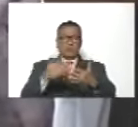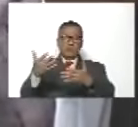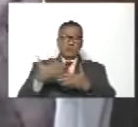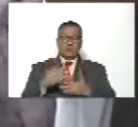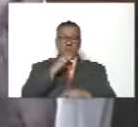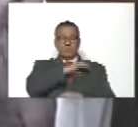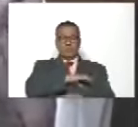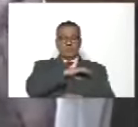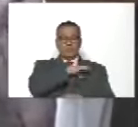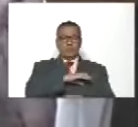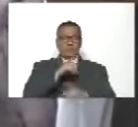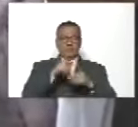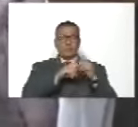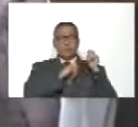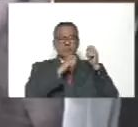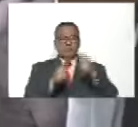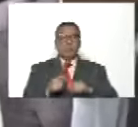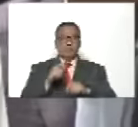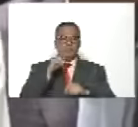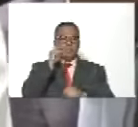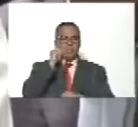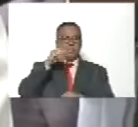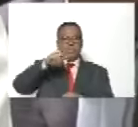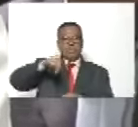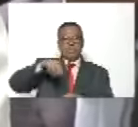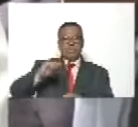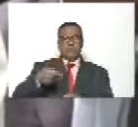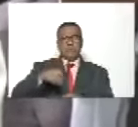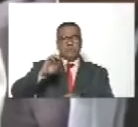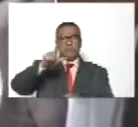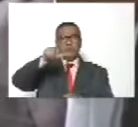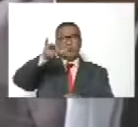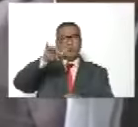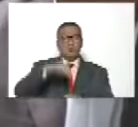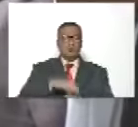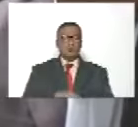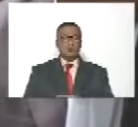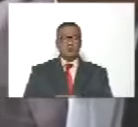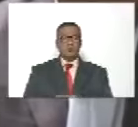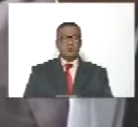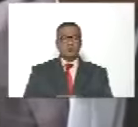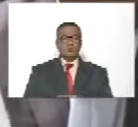esta comisión para designar a la ciudadana Magaly Josefina Enríquez González